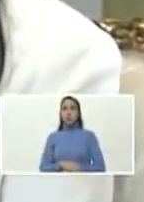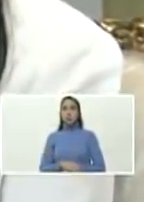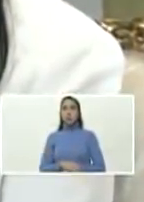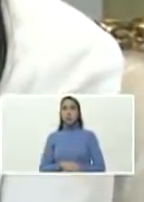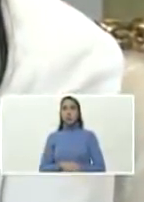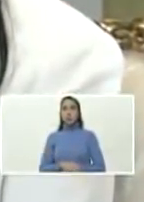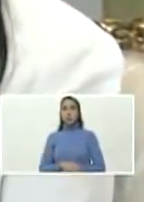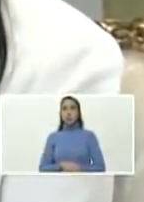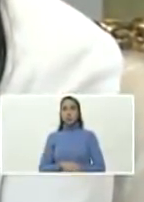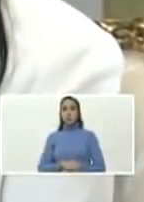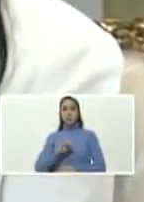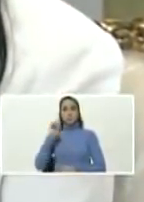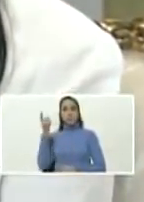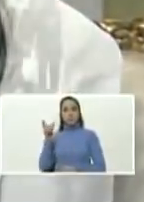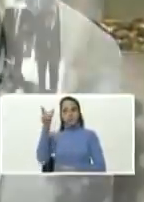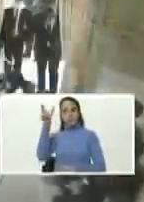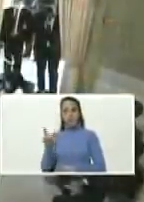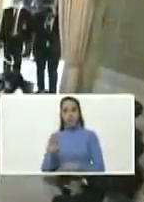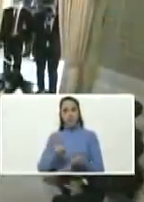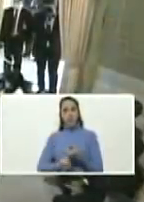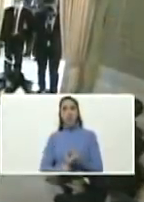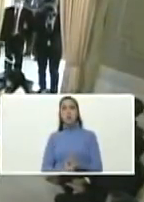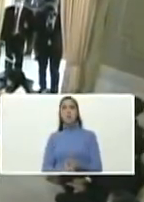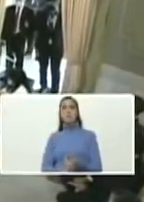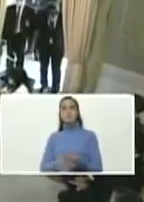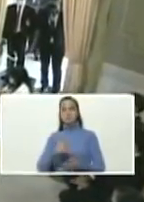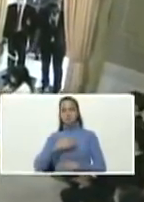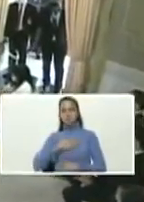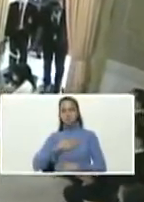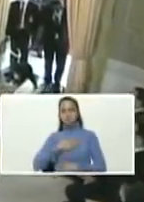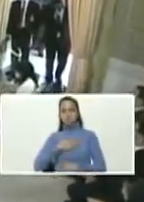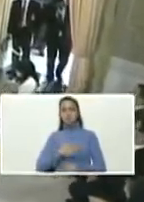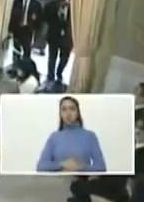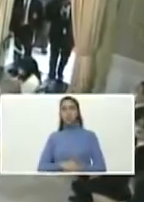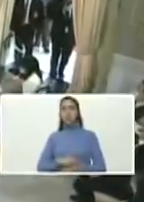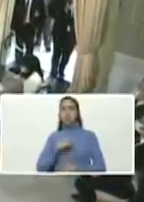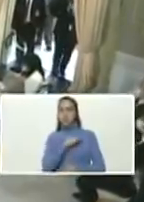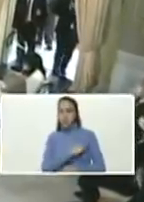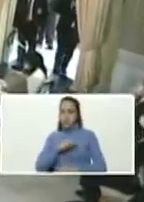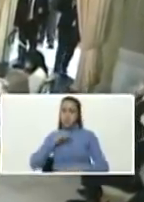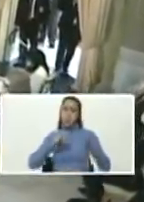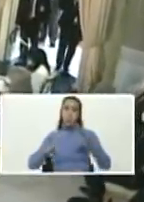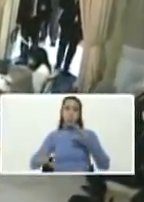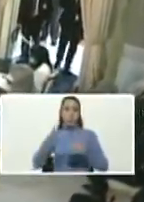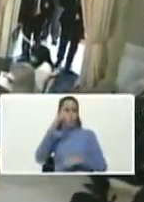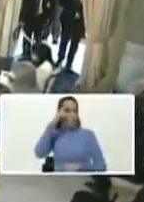Primera Dama Silvia Flores, Ministro de Comunicación.